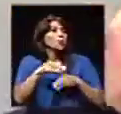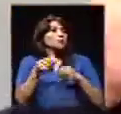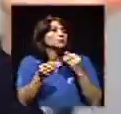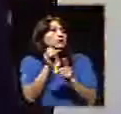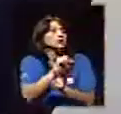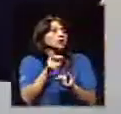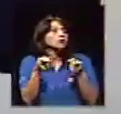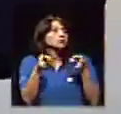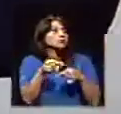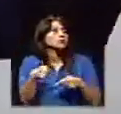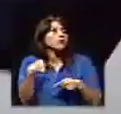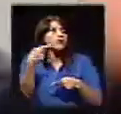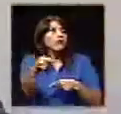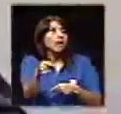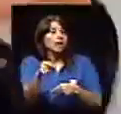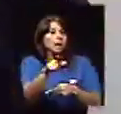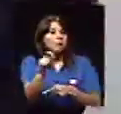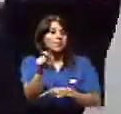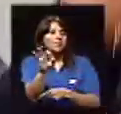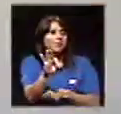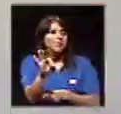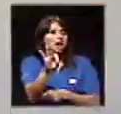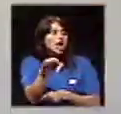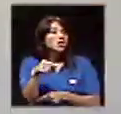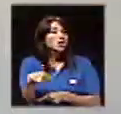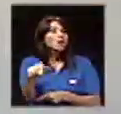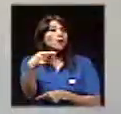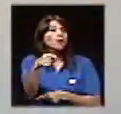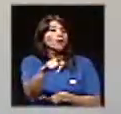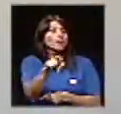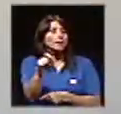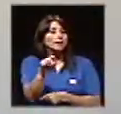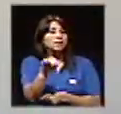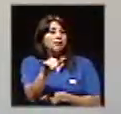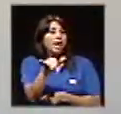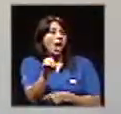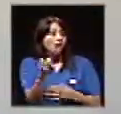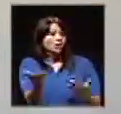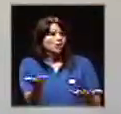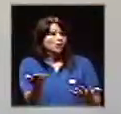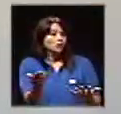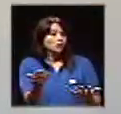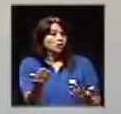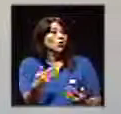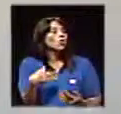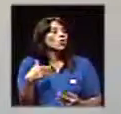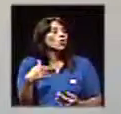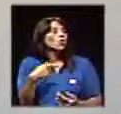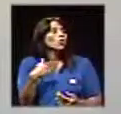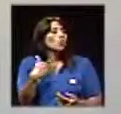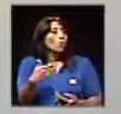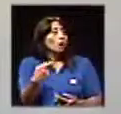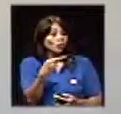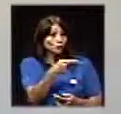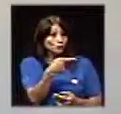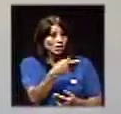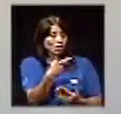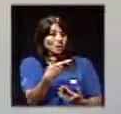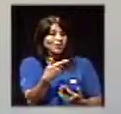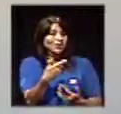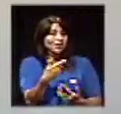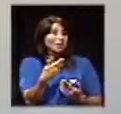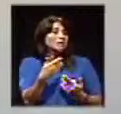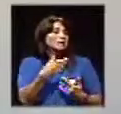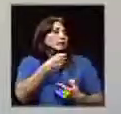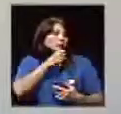que viene en mayo y lo que viene en los años y lo que viene cuando usted tenga pelo